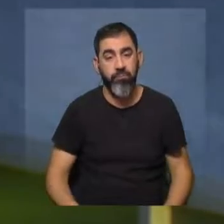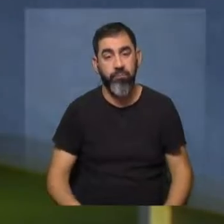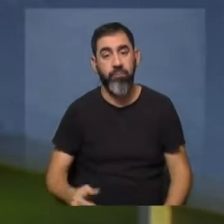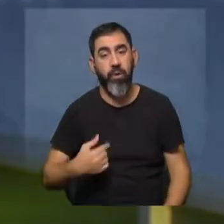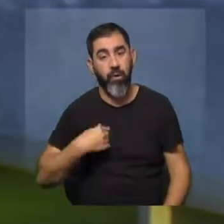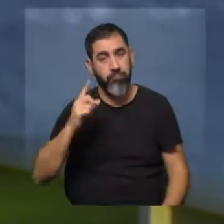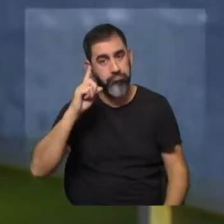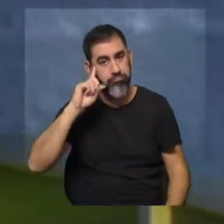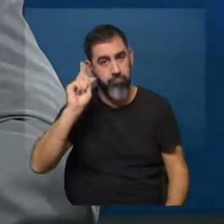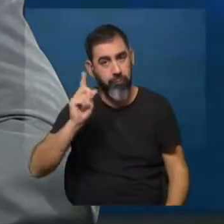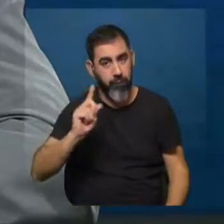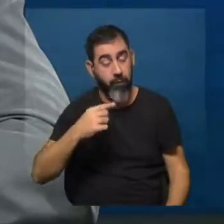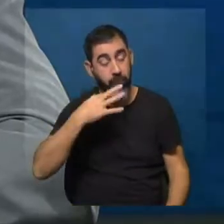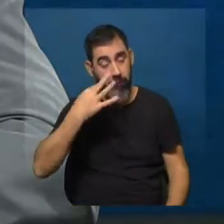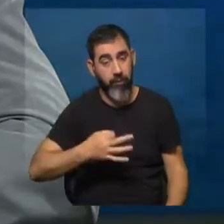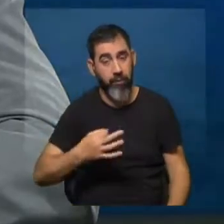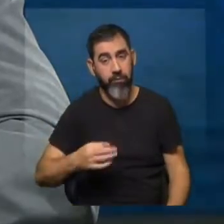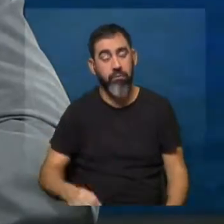tenía ni idea.